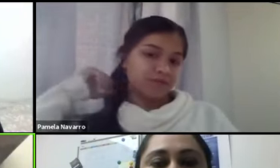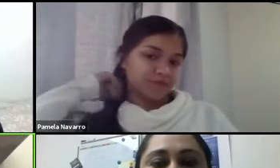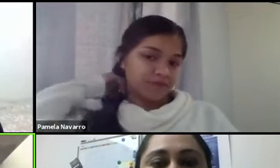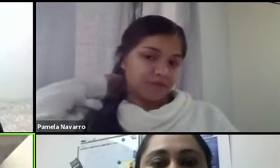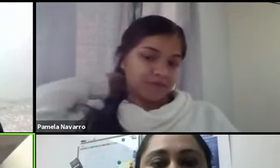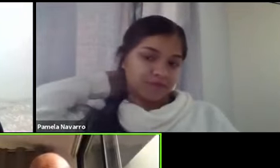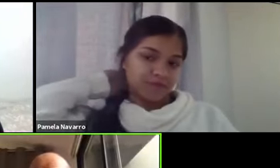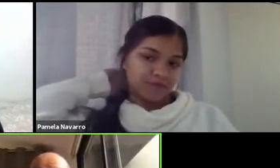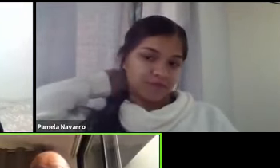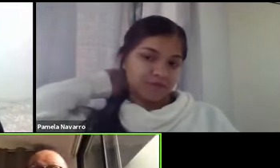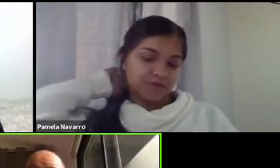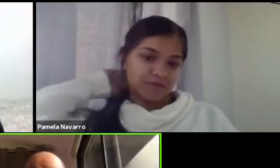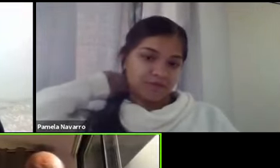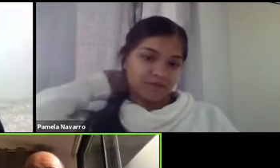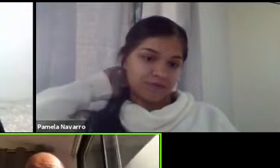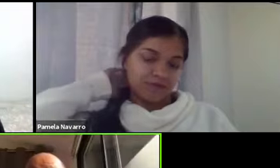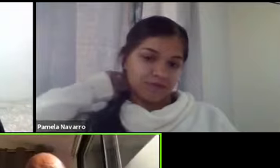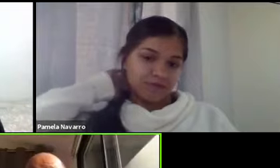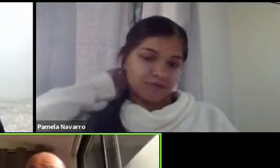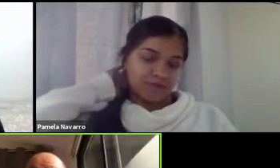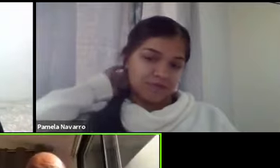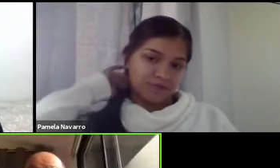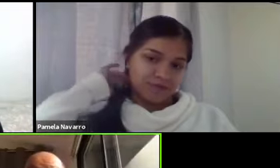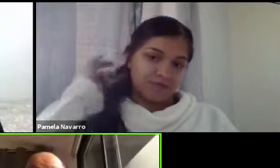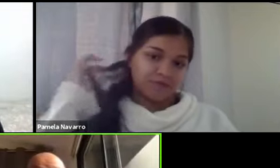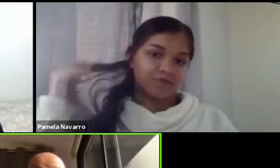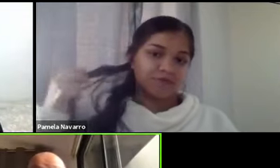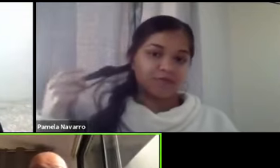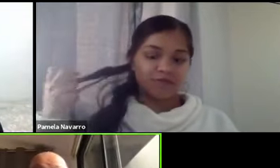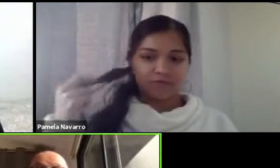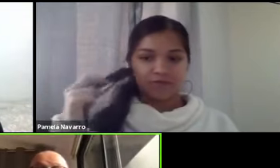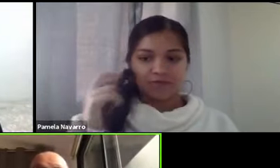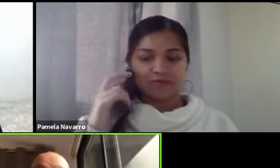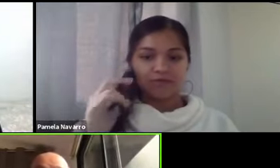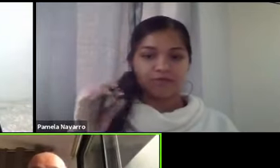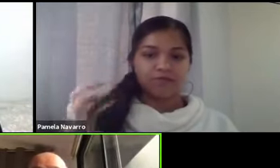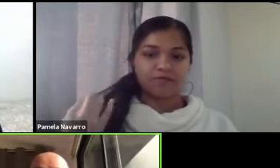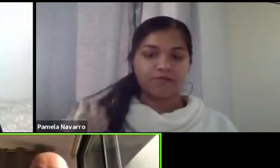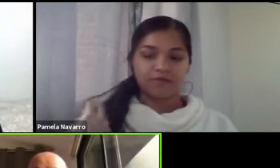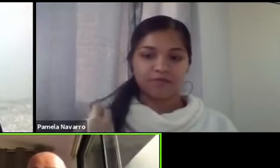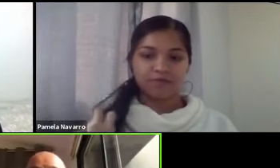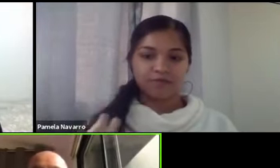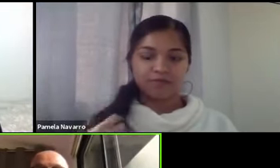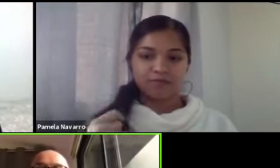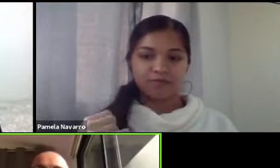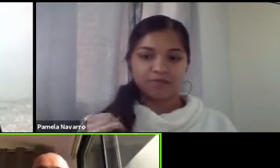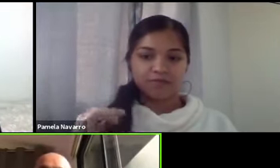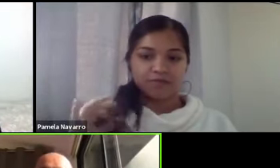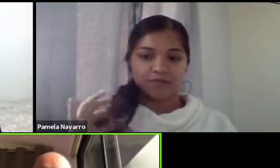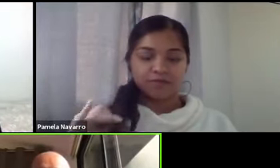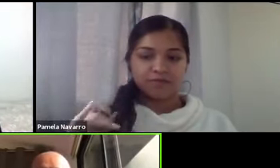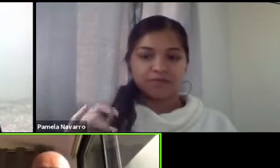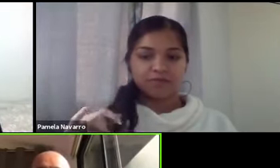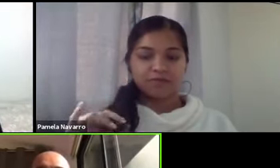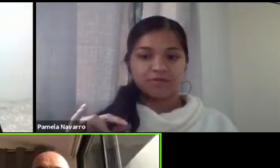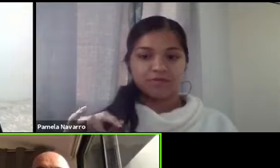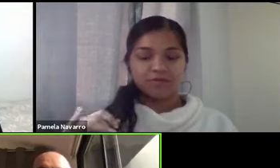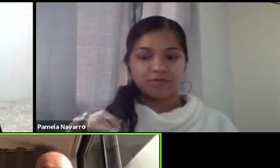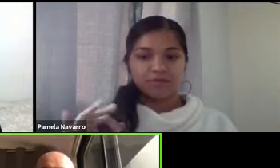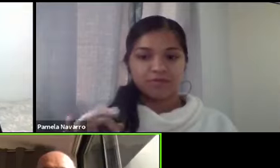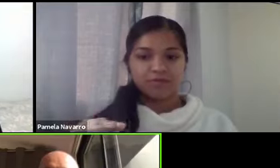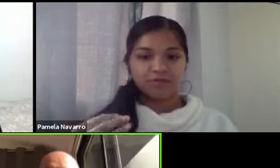negritud pero en el lado contrario no empieza a ver gente blanca gente de nariz respingada dice ella en